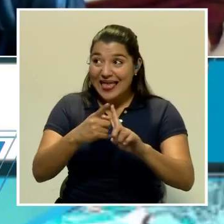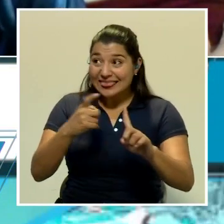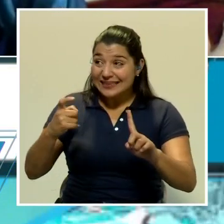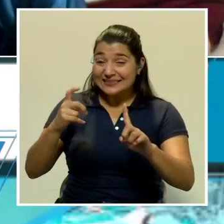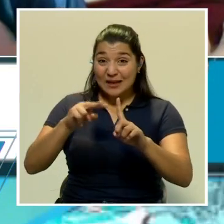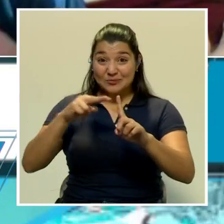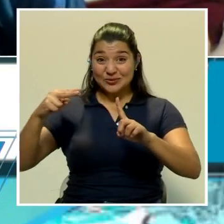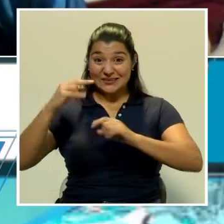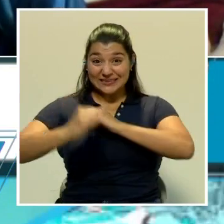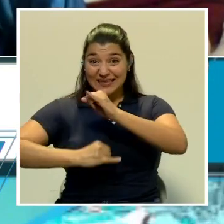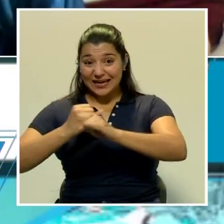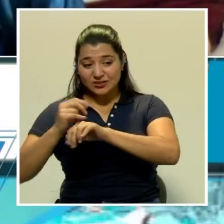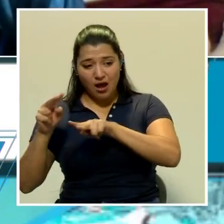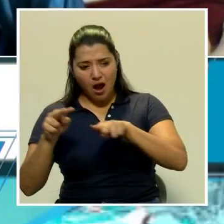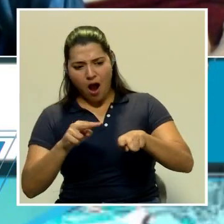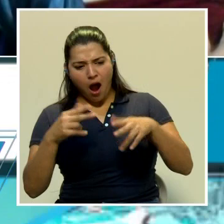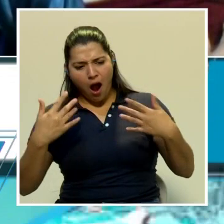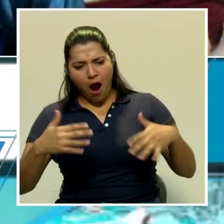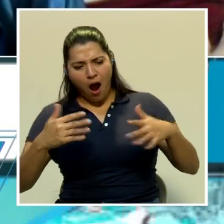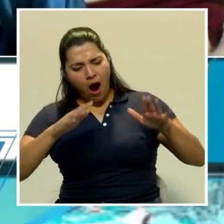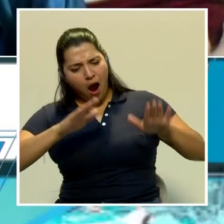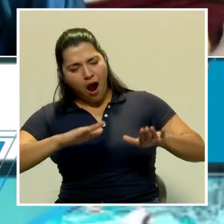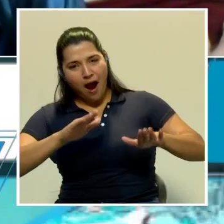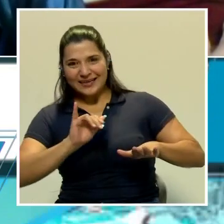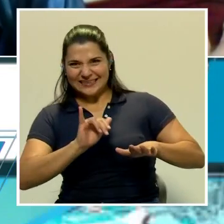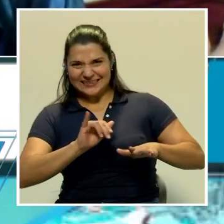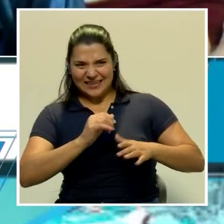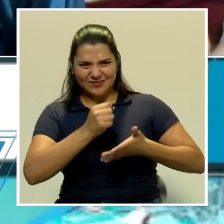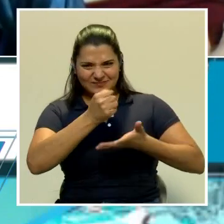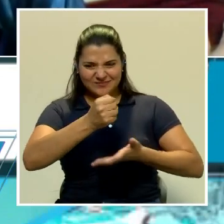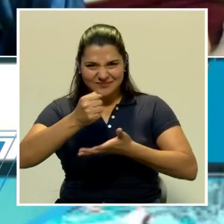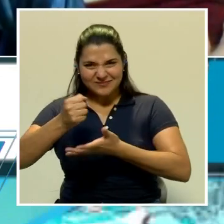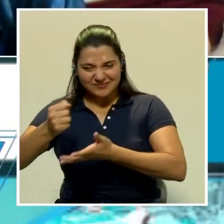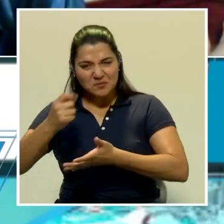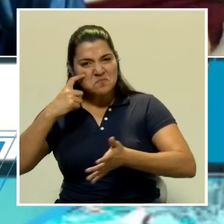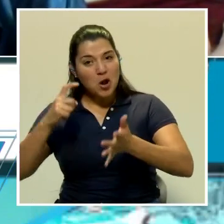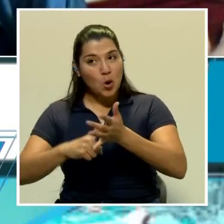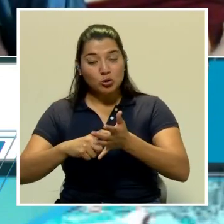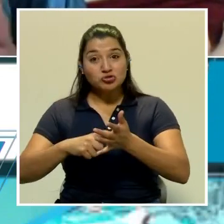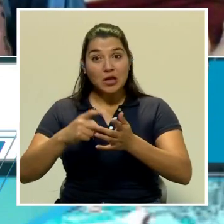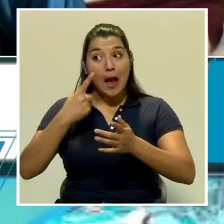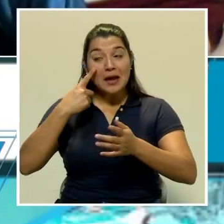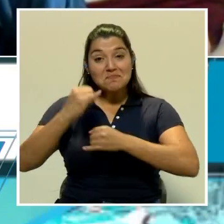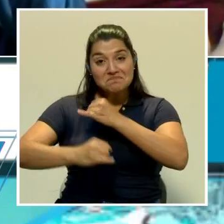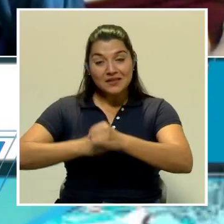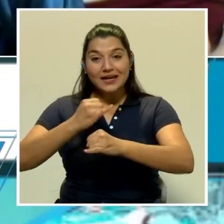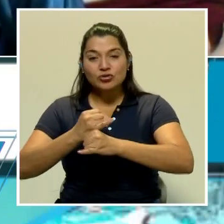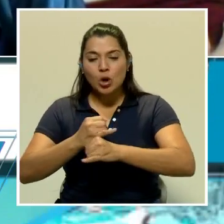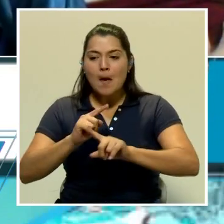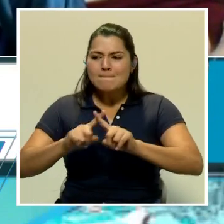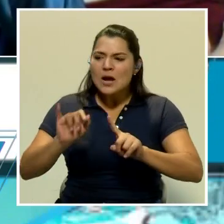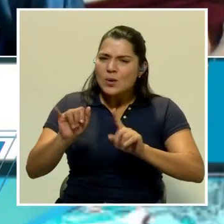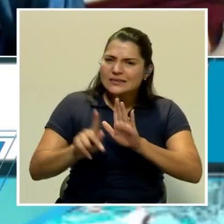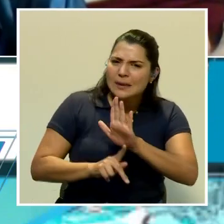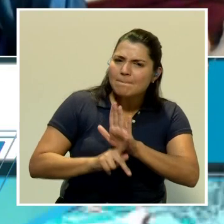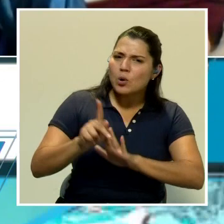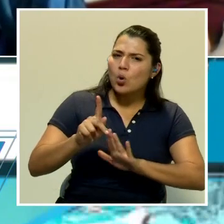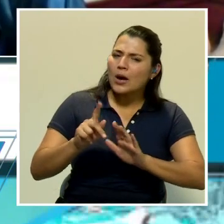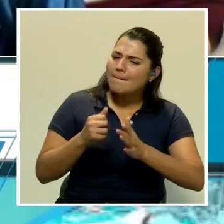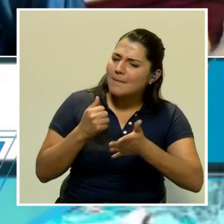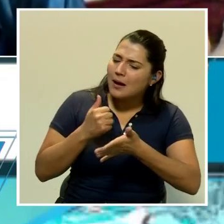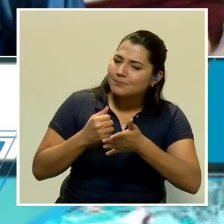internacional. Tenemos que mejorar cada día, no lo dudo, pero es un programa muy robusto que tiene impacto en todo